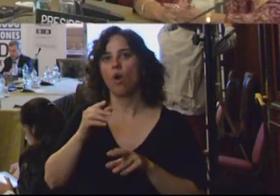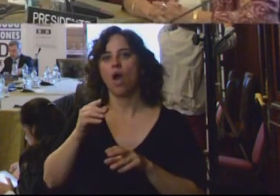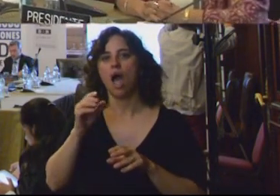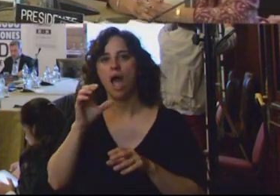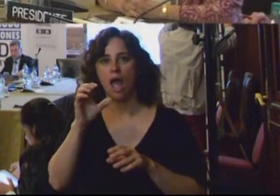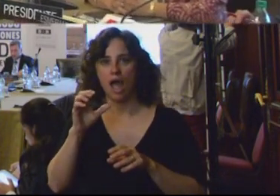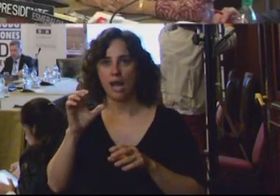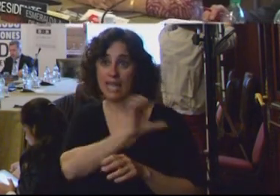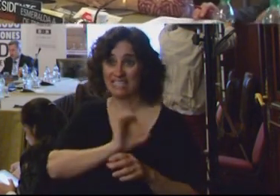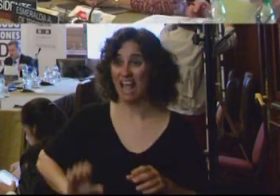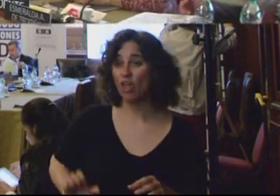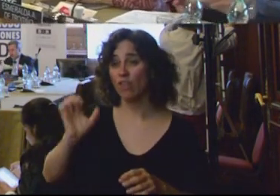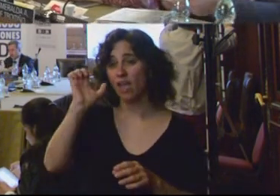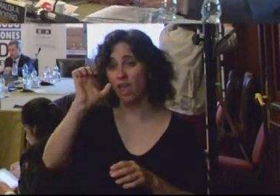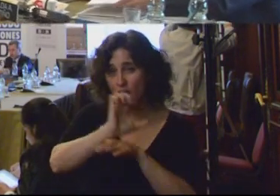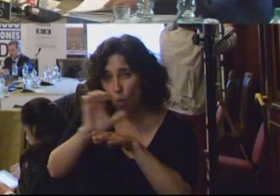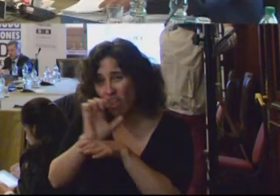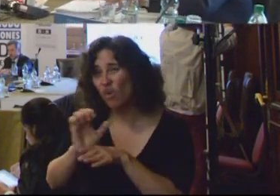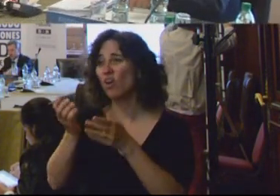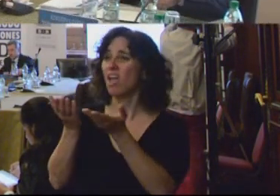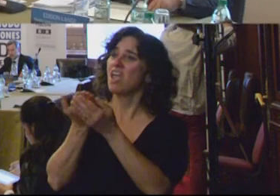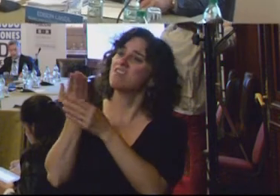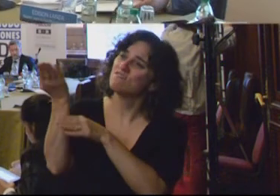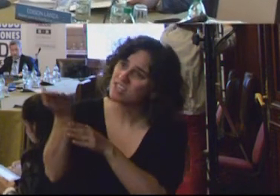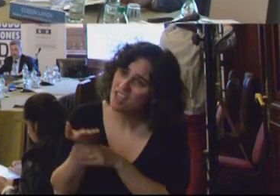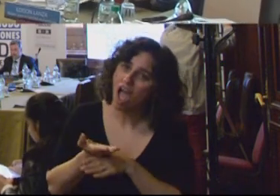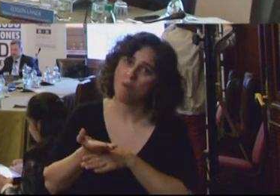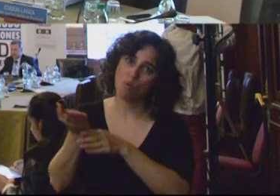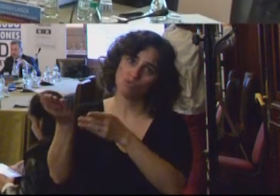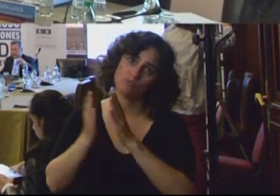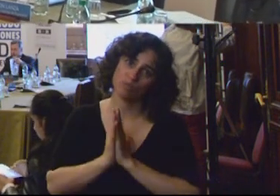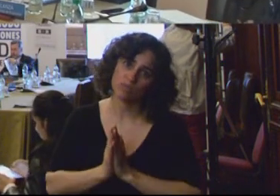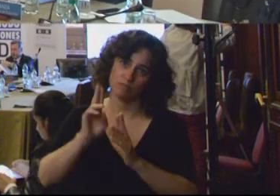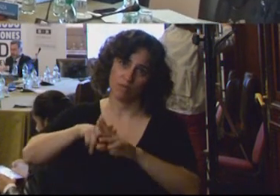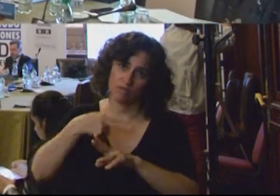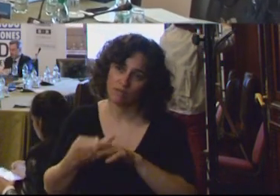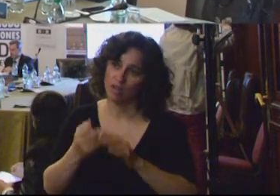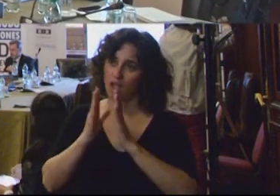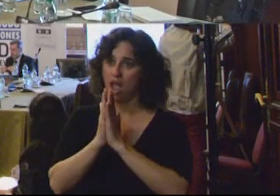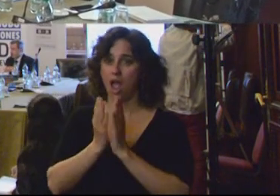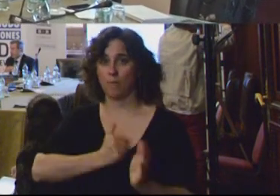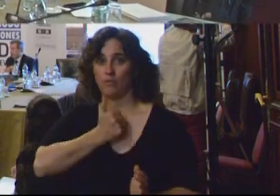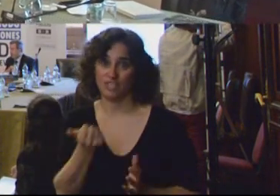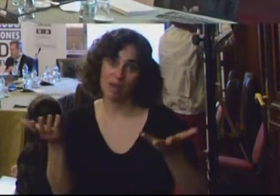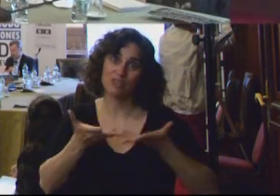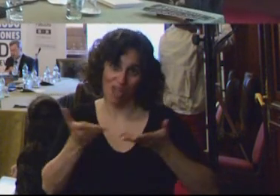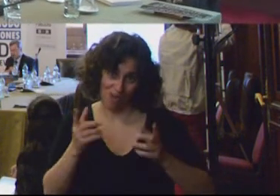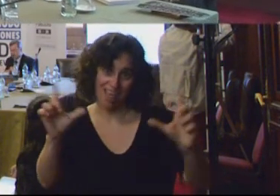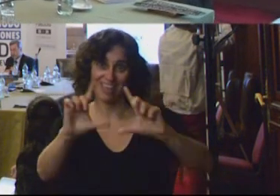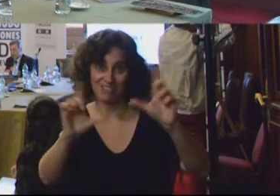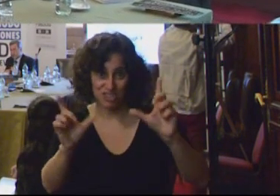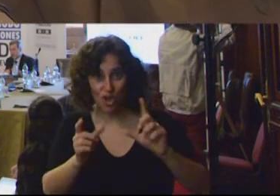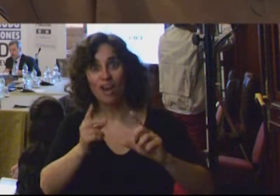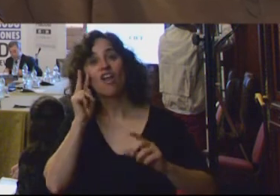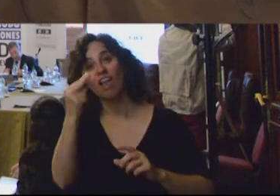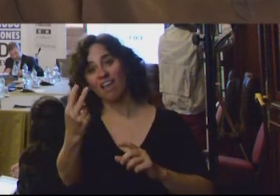Ecuador nuestra invitación que aprovechamos los medios de comunicación para quienes están viendo